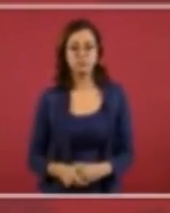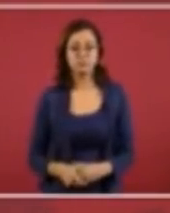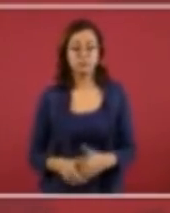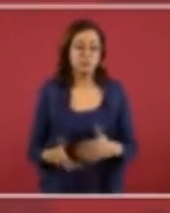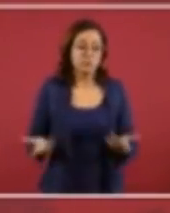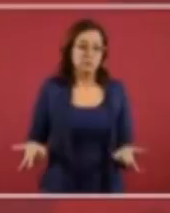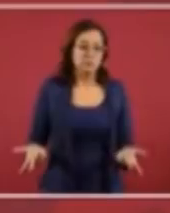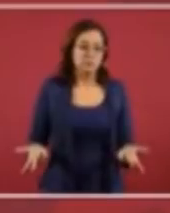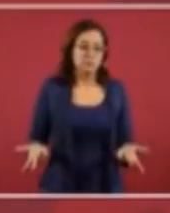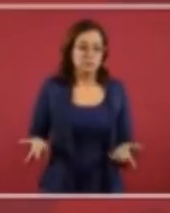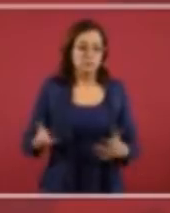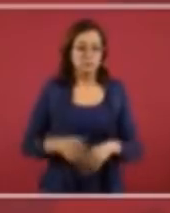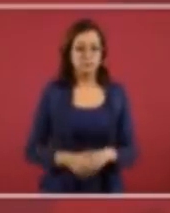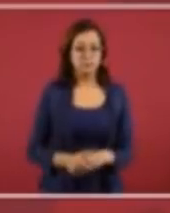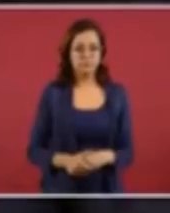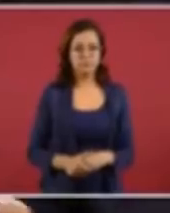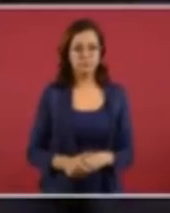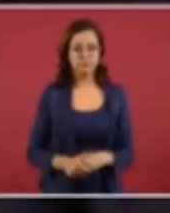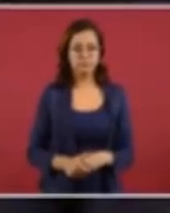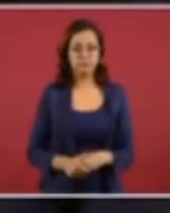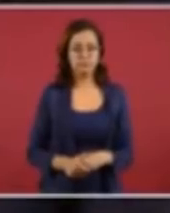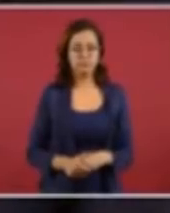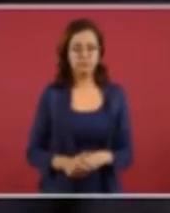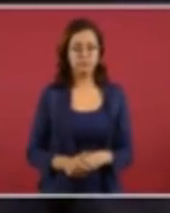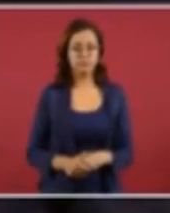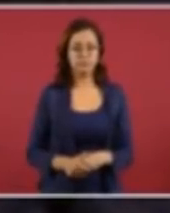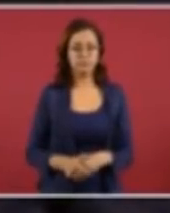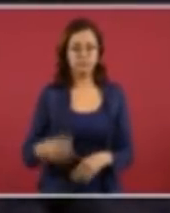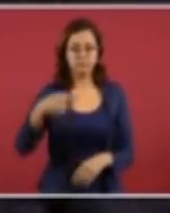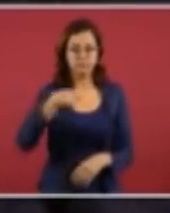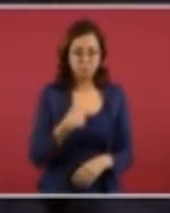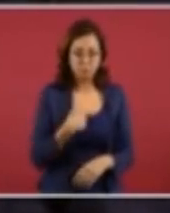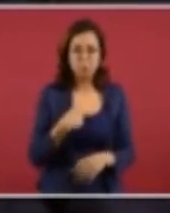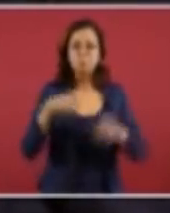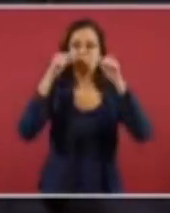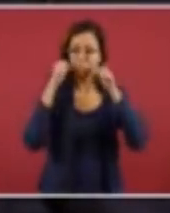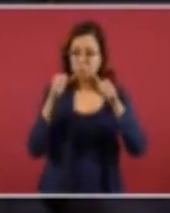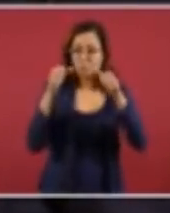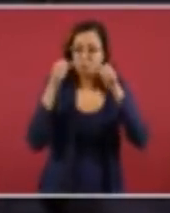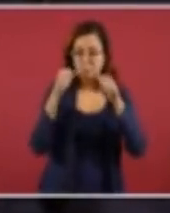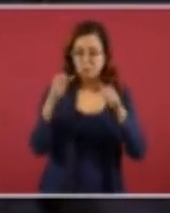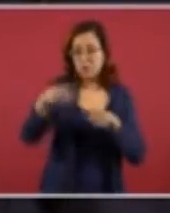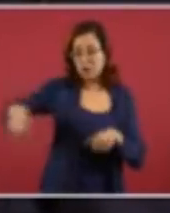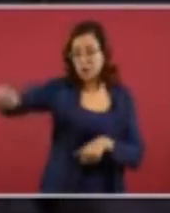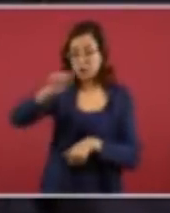Entonces, estoy haciéndoles caso.